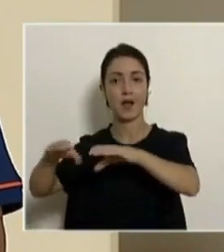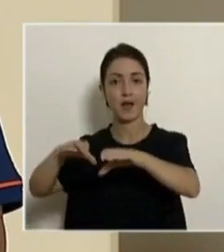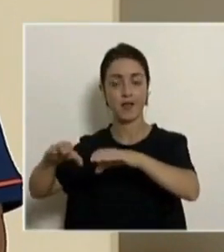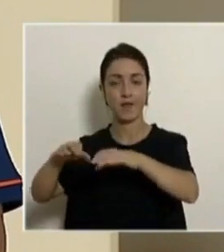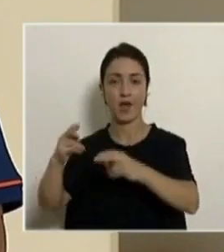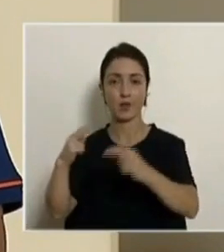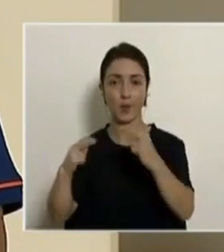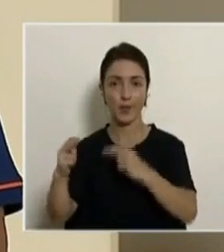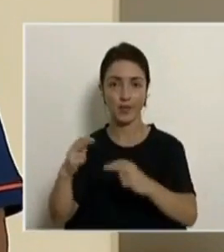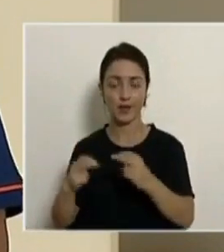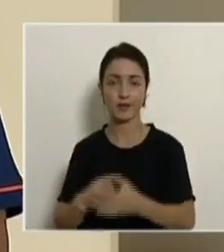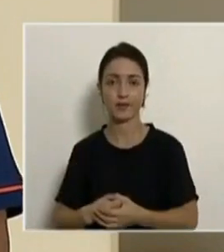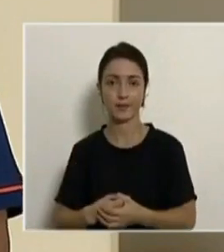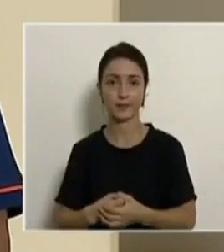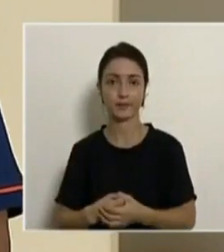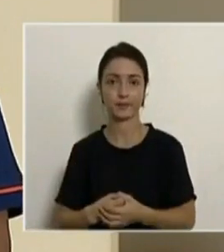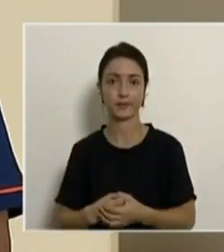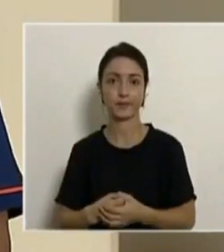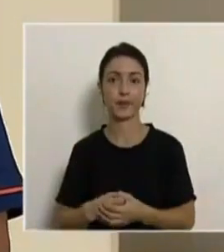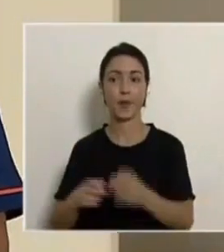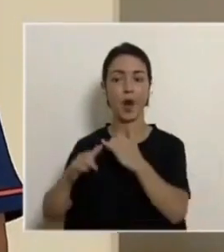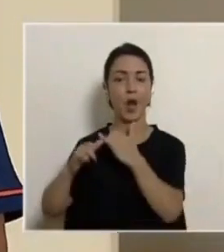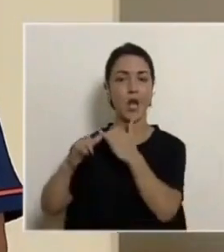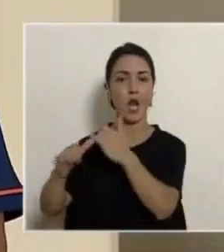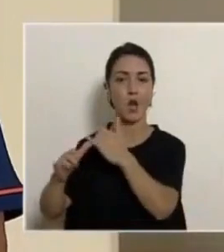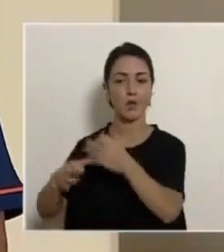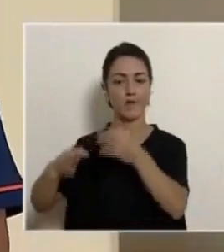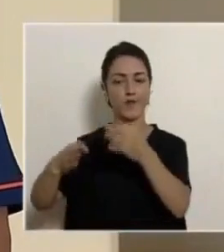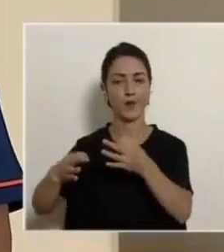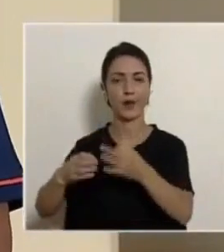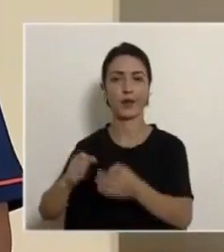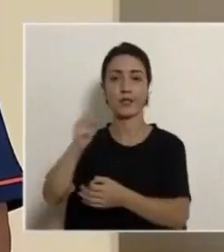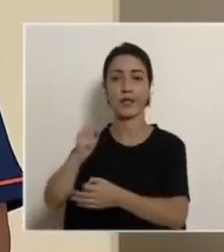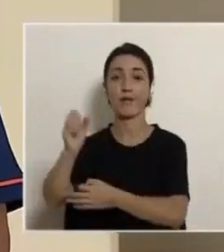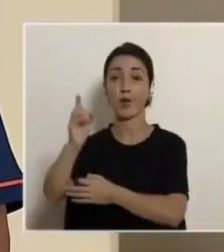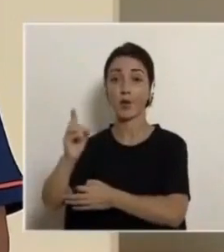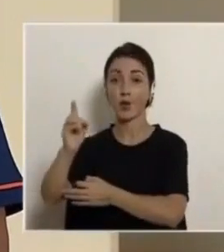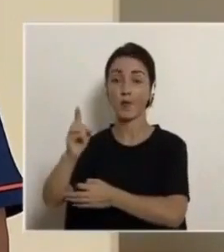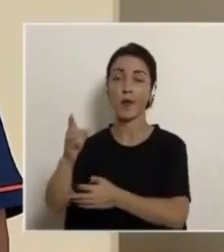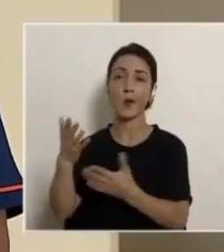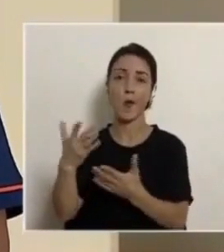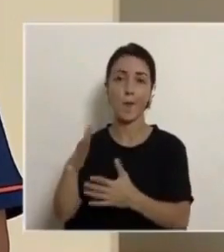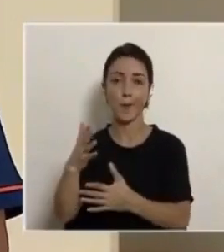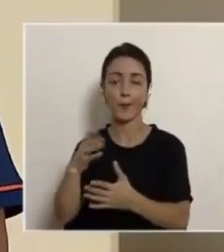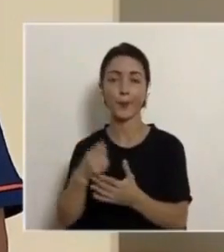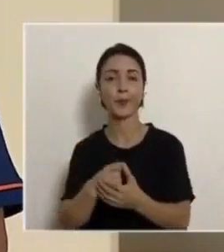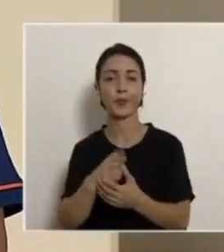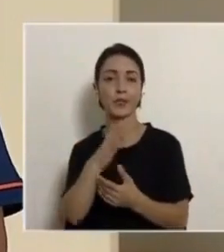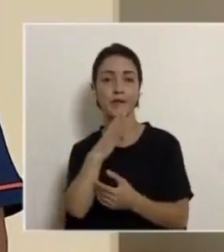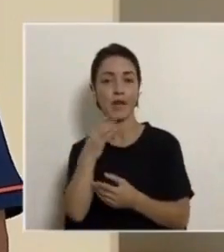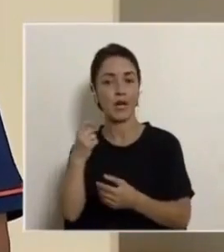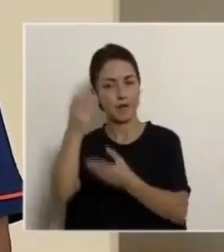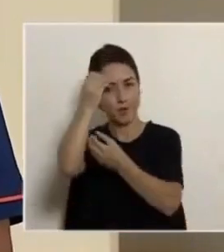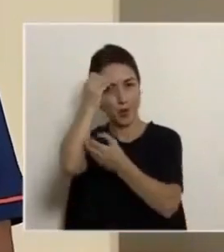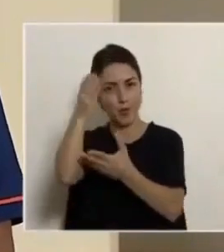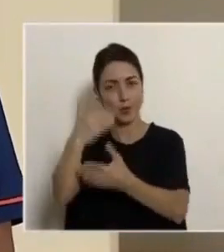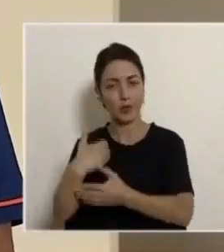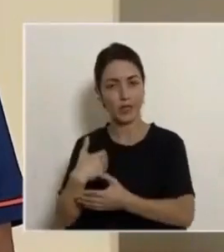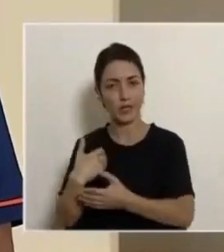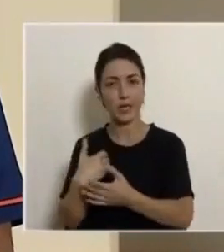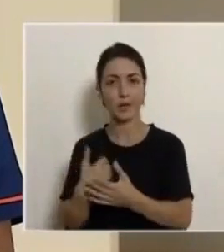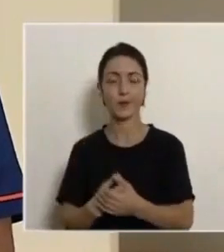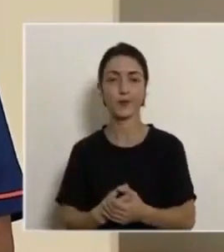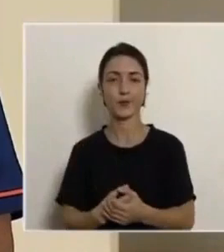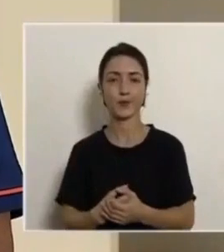comerciales por denuncias formales. Solo el fin de semana podríamos hablar, de acuerdo a la información que tenemos, de